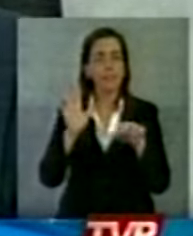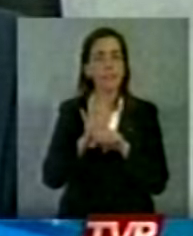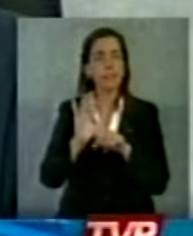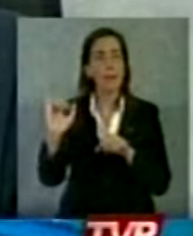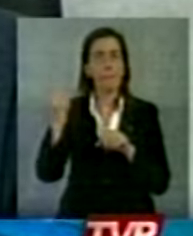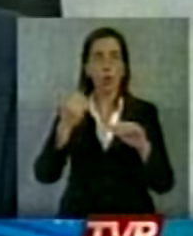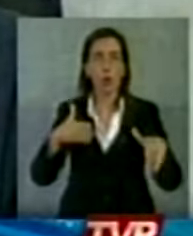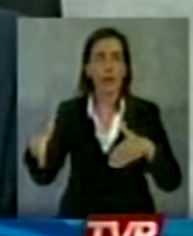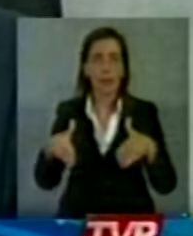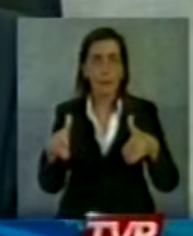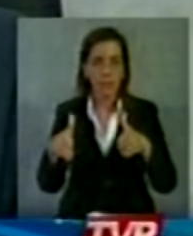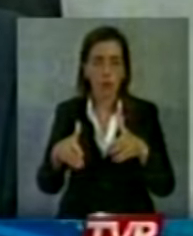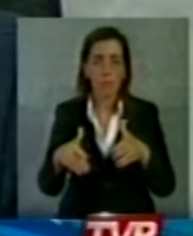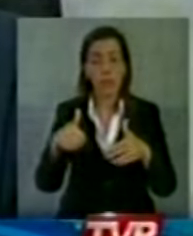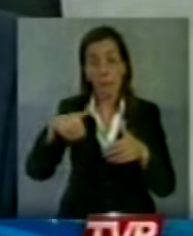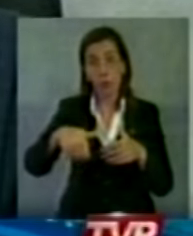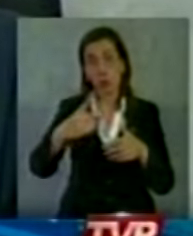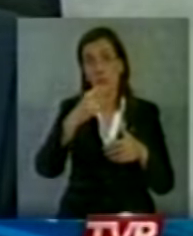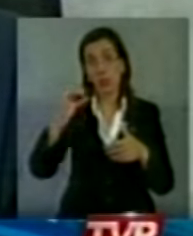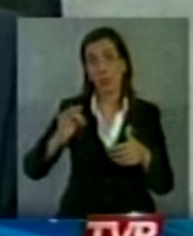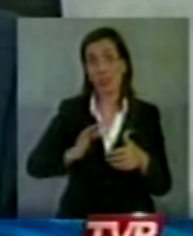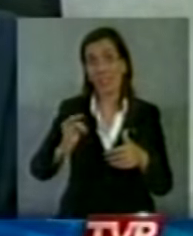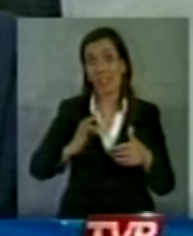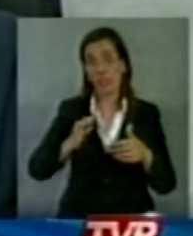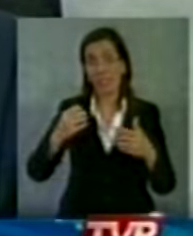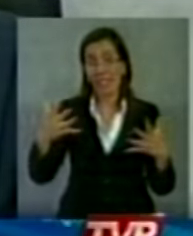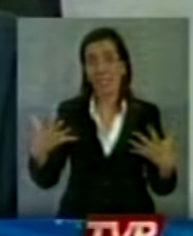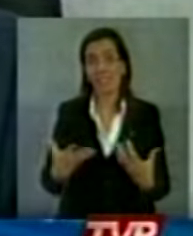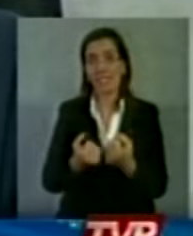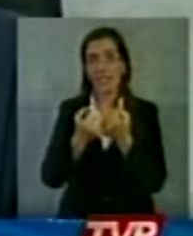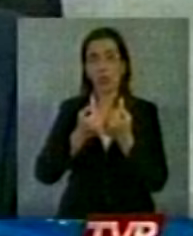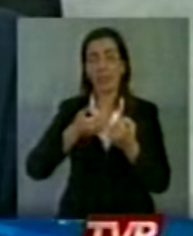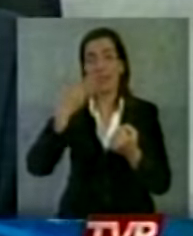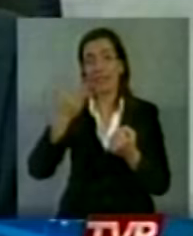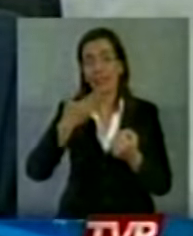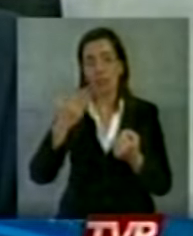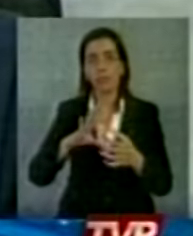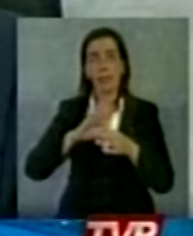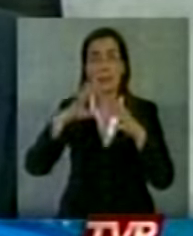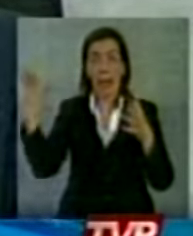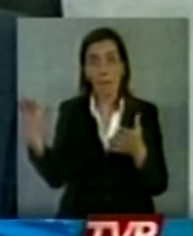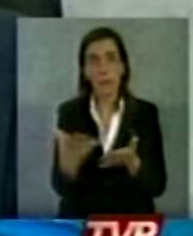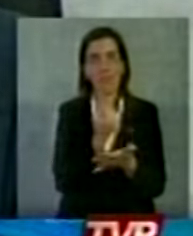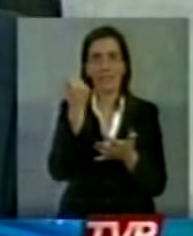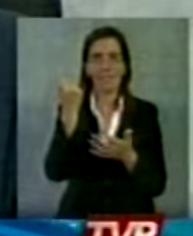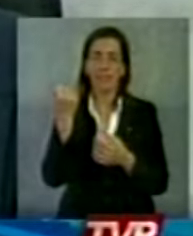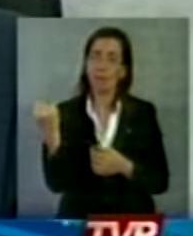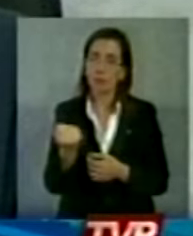el bicentenario de la Declaración de la Independencia es nuestra oportunidad.